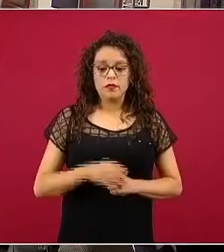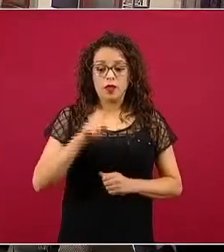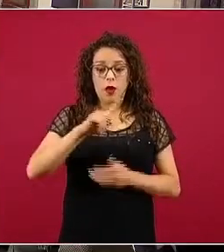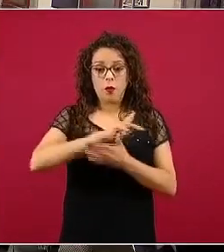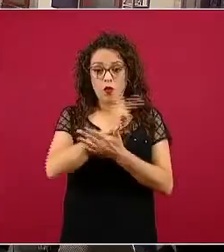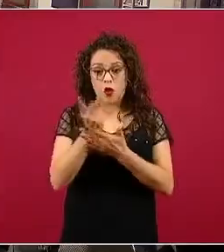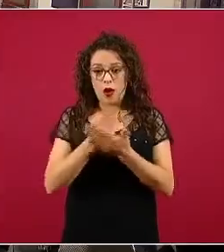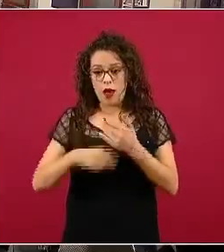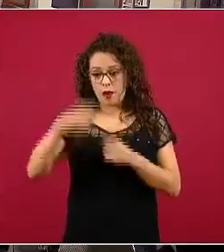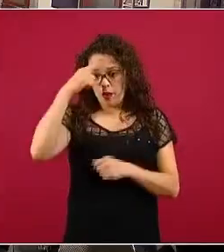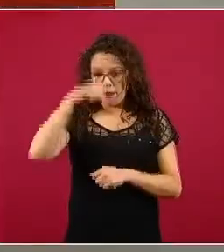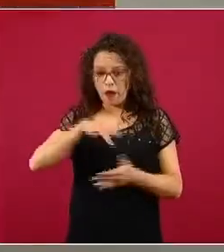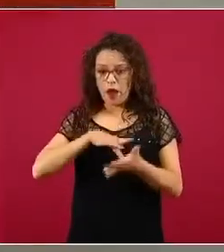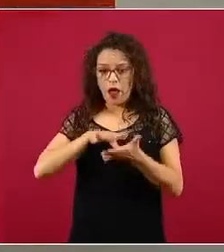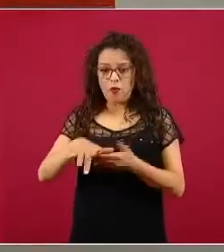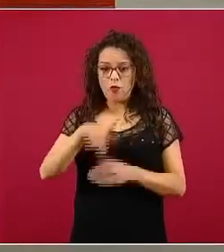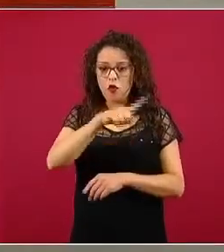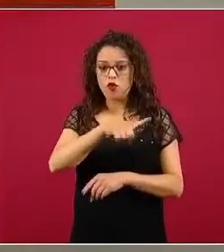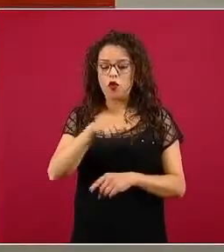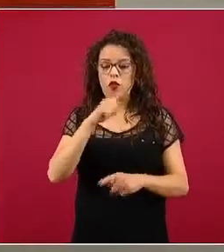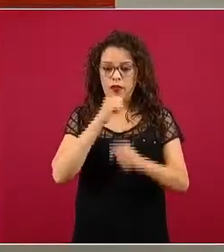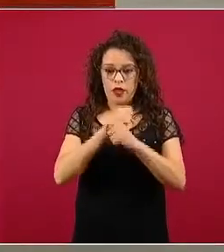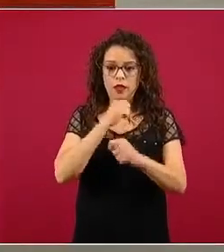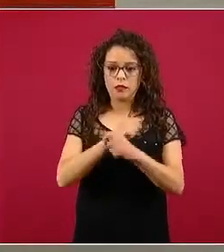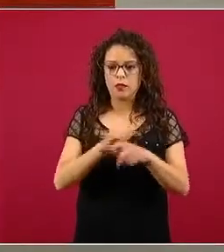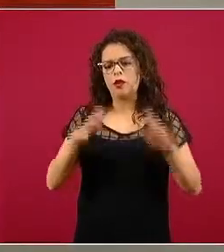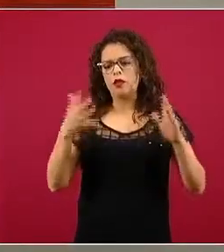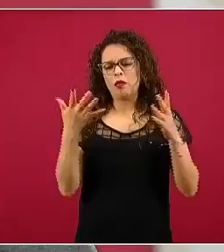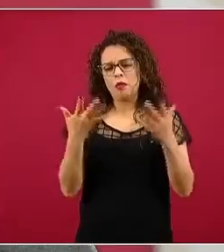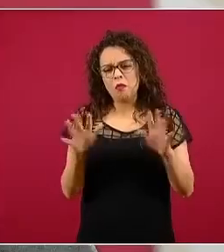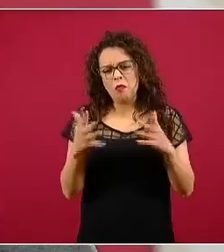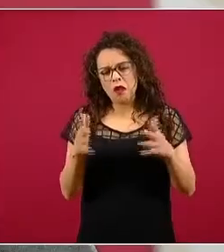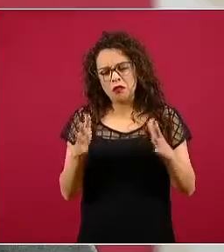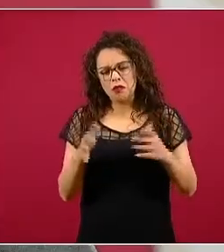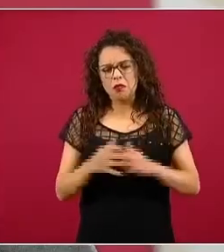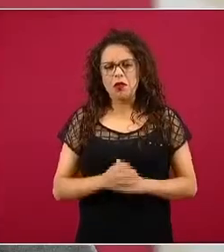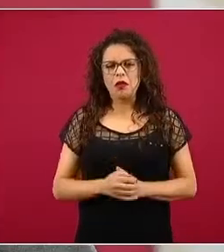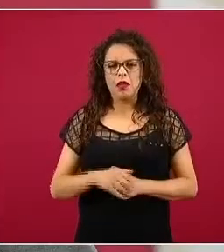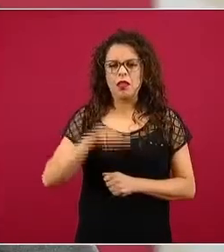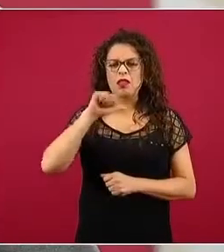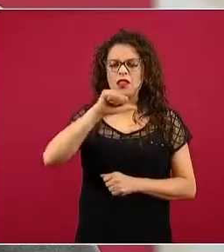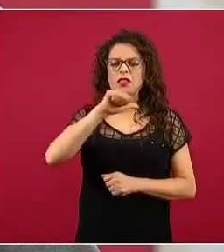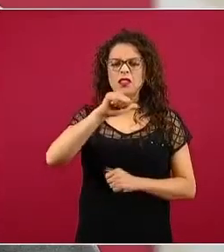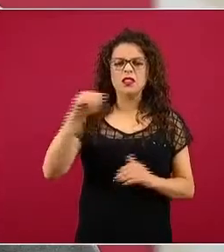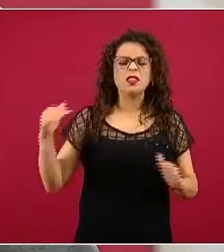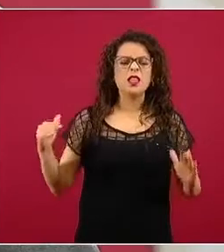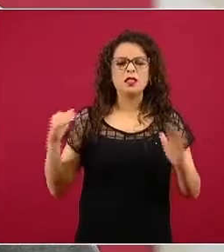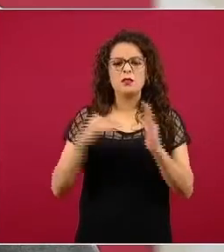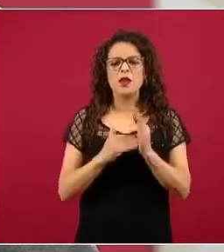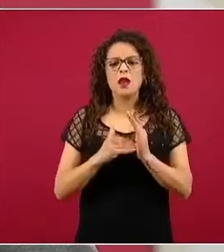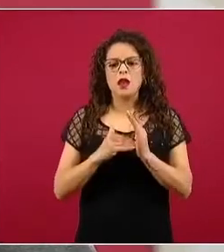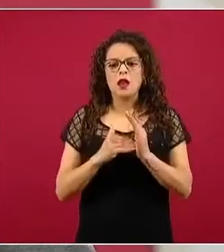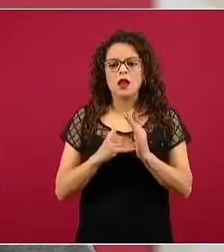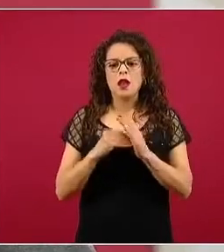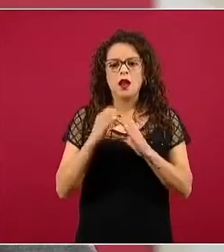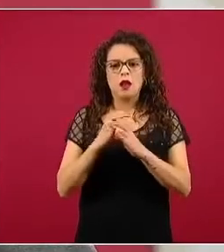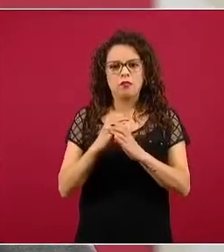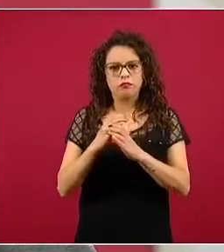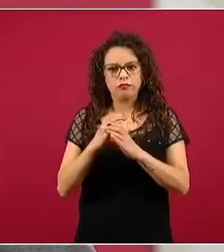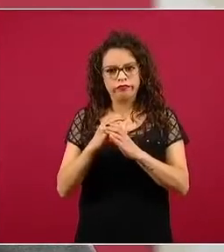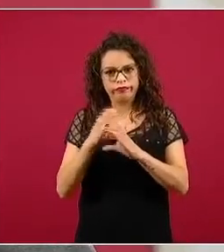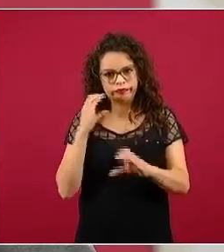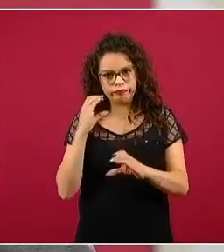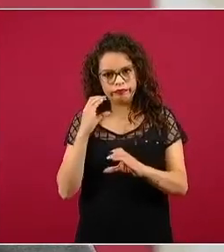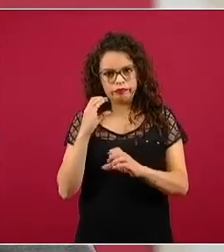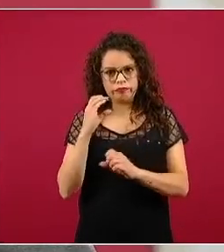subsidio al transporte, hay alrededor de 16,000 autobuses o microbuses